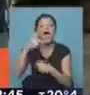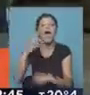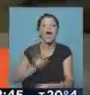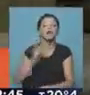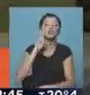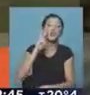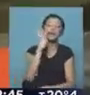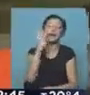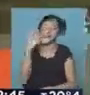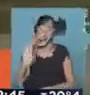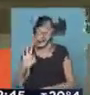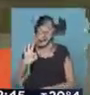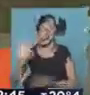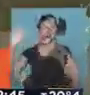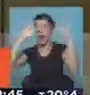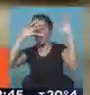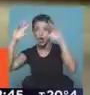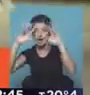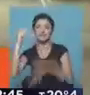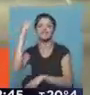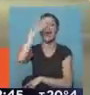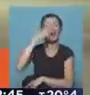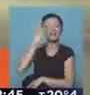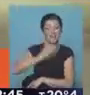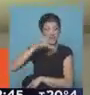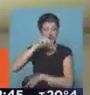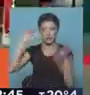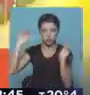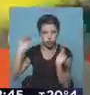para reducir los gases de efecto invernadero,